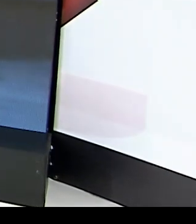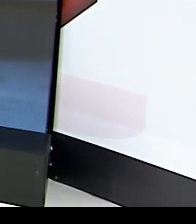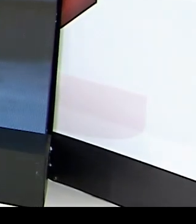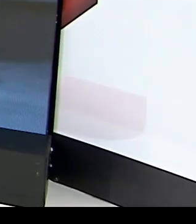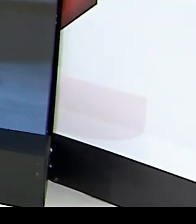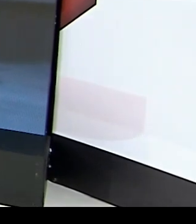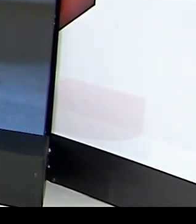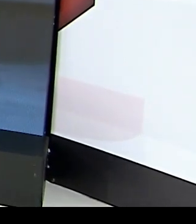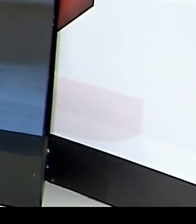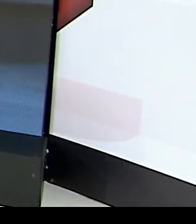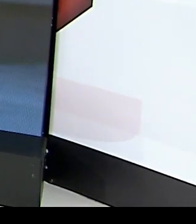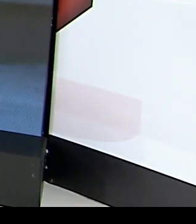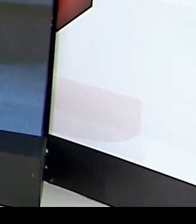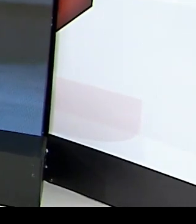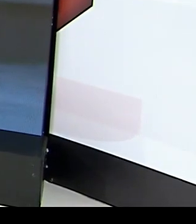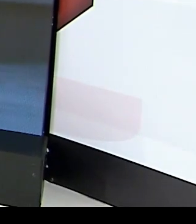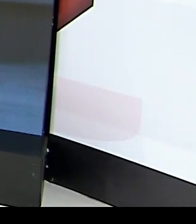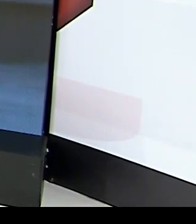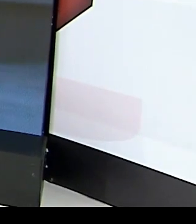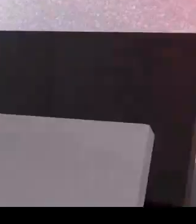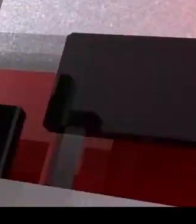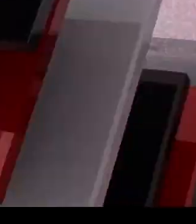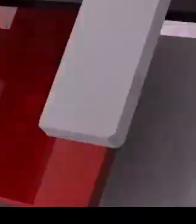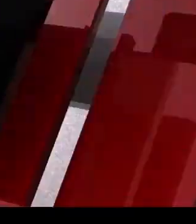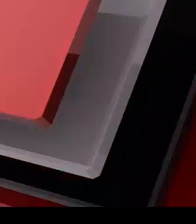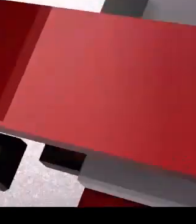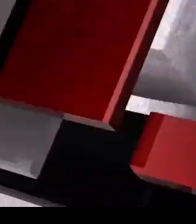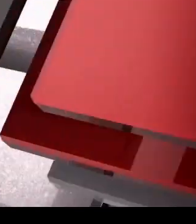compartiendo protagonismo con la guerra en Ucrania.